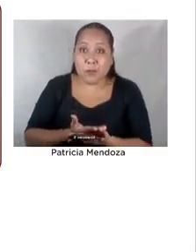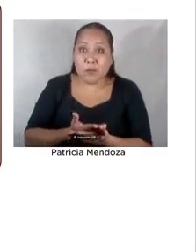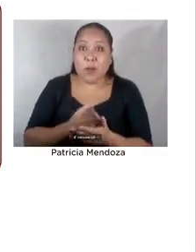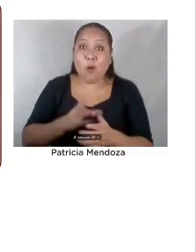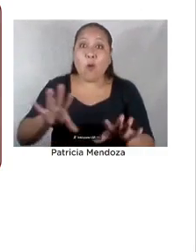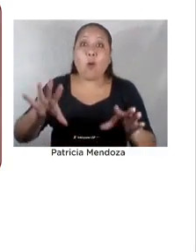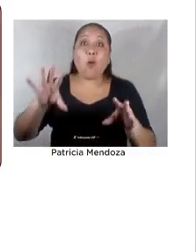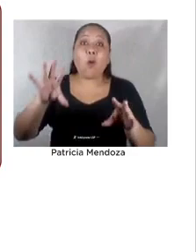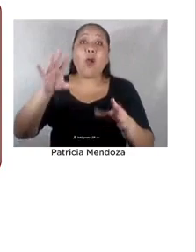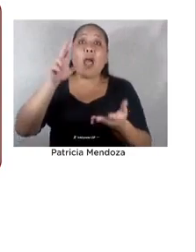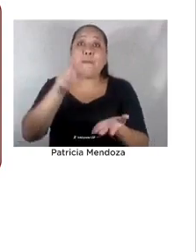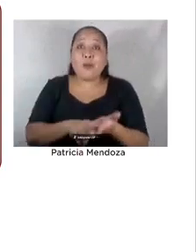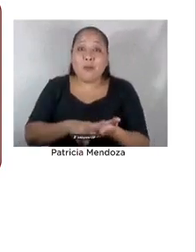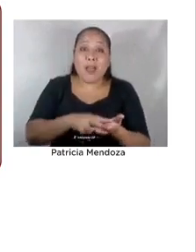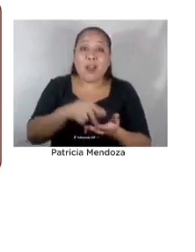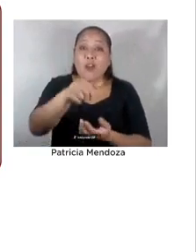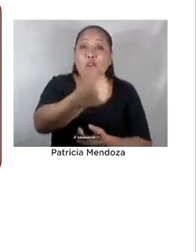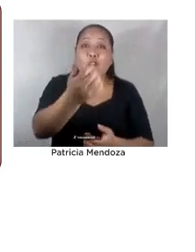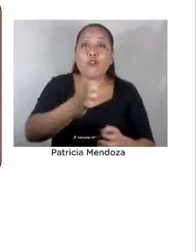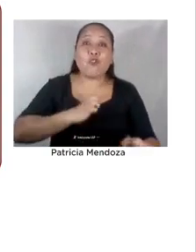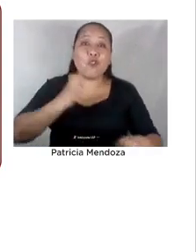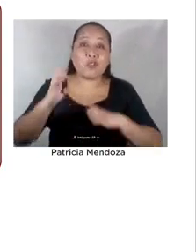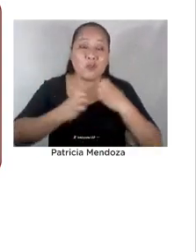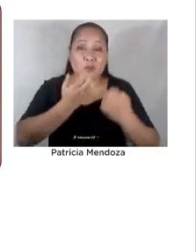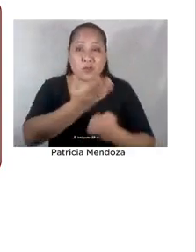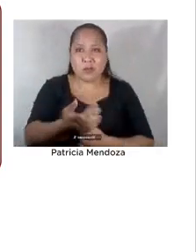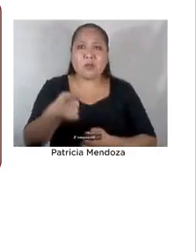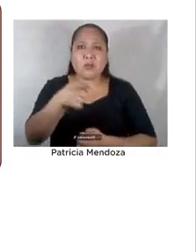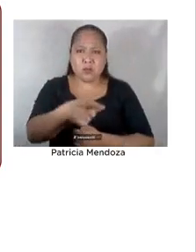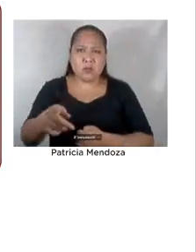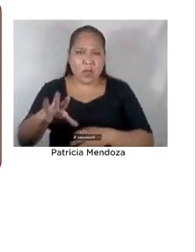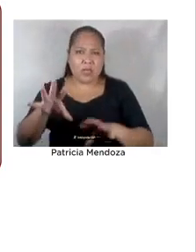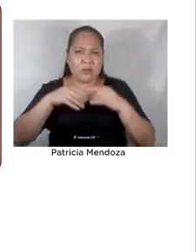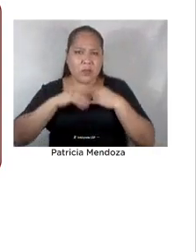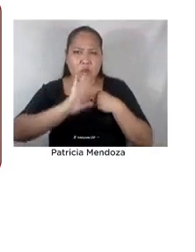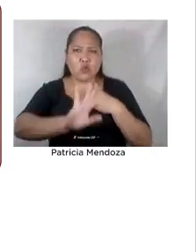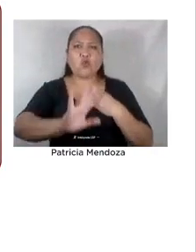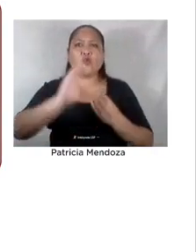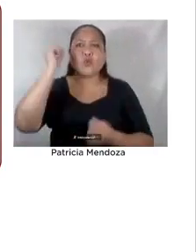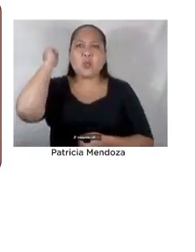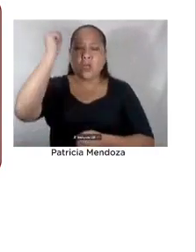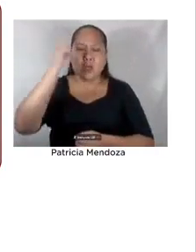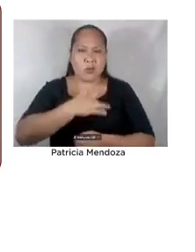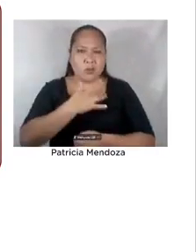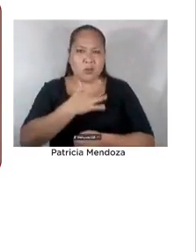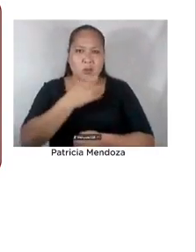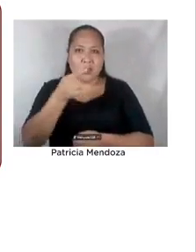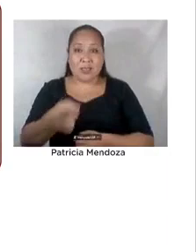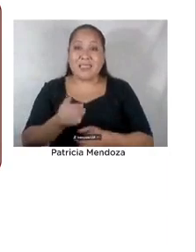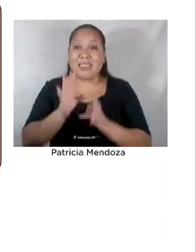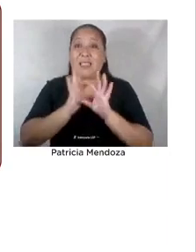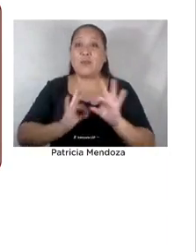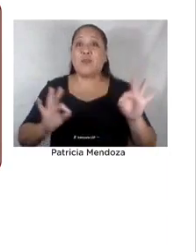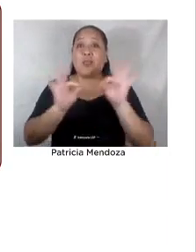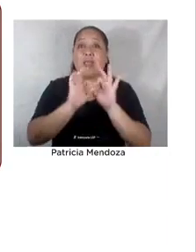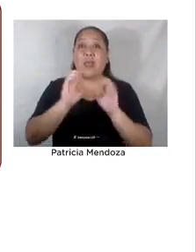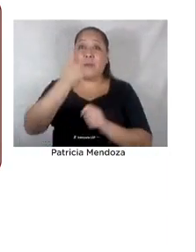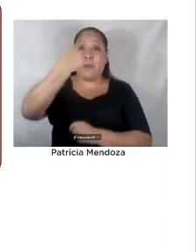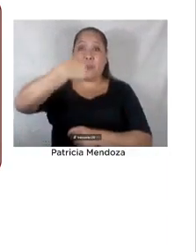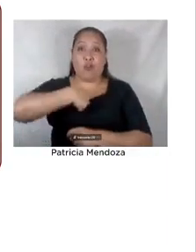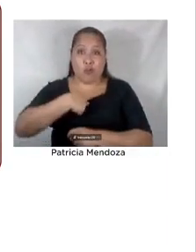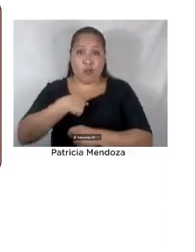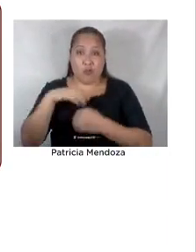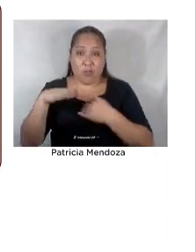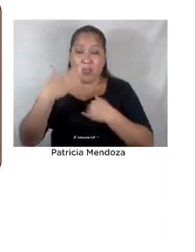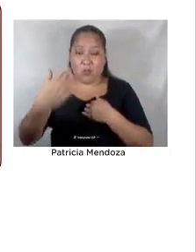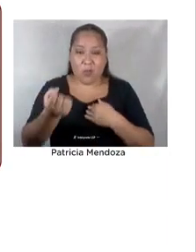persona y darme cuenta que también tiene todo el derecho a sentirlo. Entonces, ese es uno de los elementos claves en este